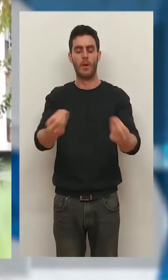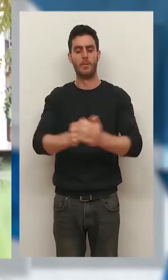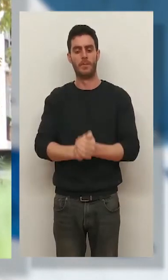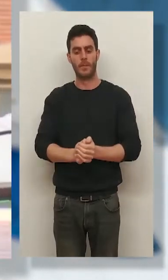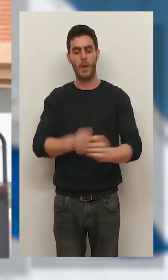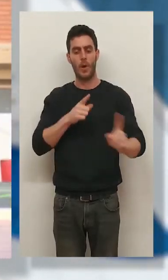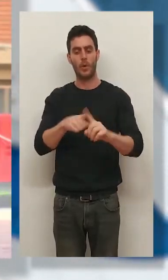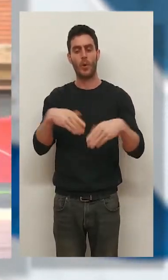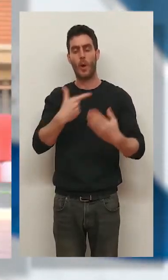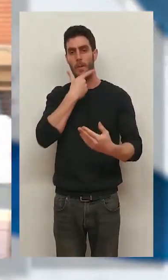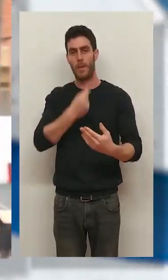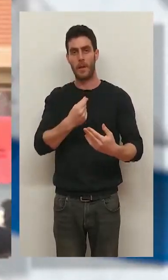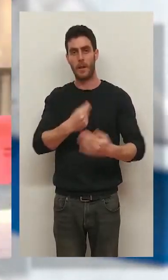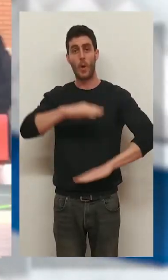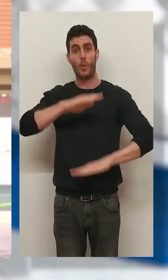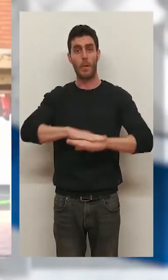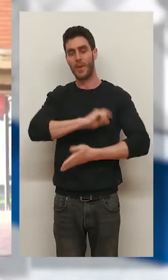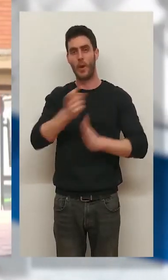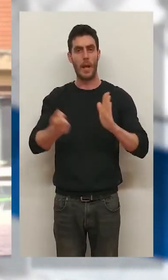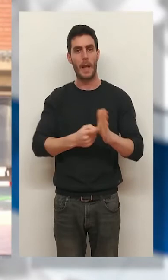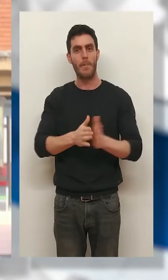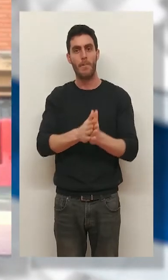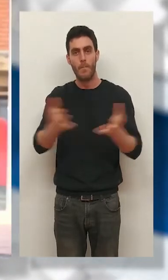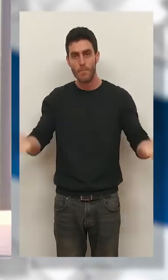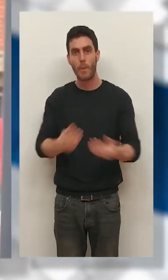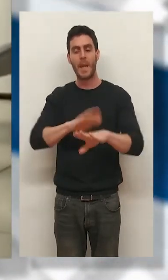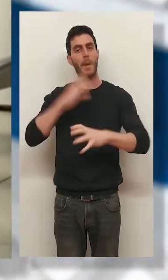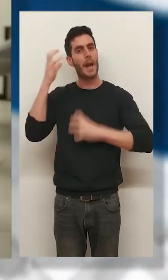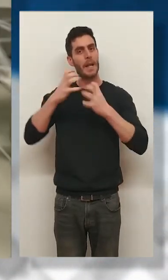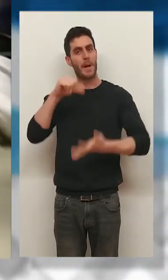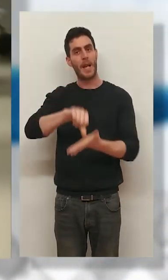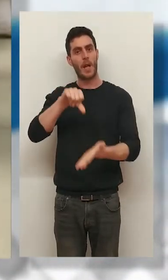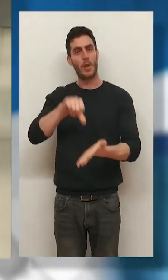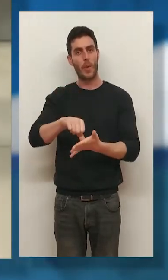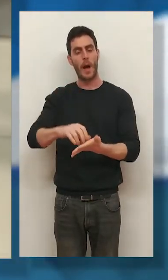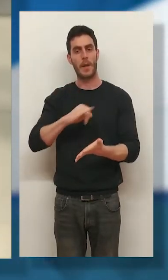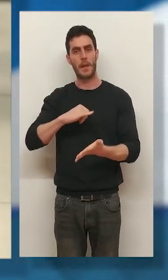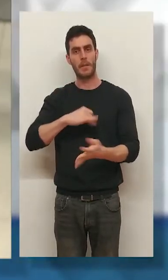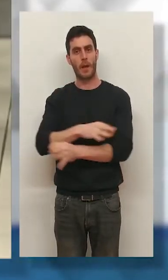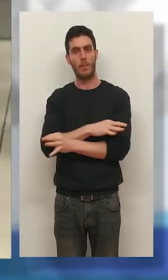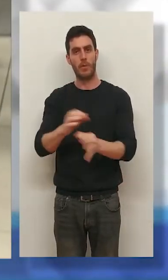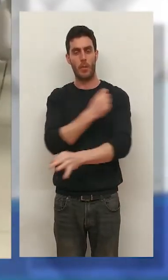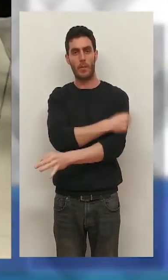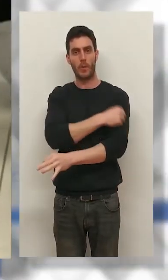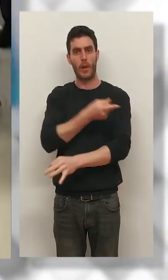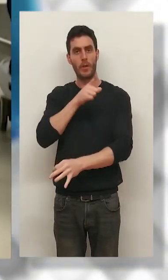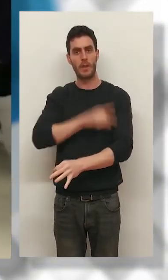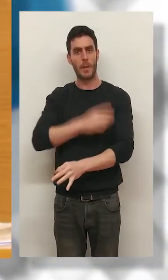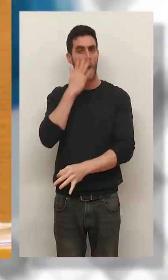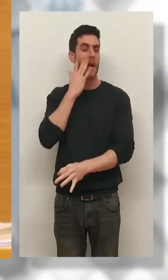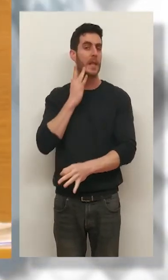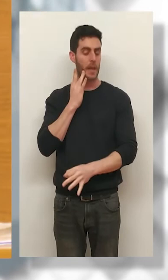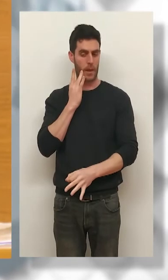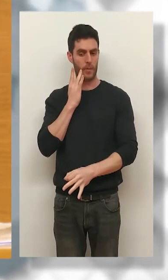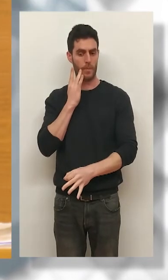el cumplimiento de la ley para que los animales de la ciudad estén convenientemente identificados, vacunados y esterilizados. En Logroño contamos con